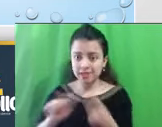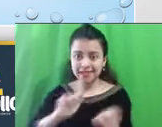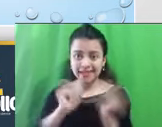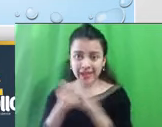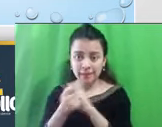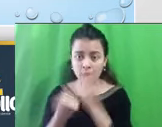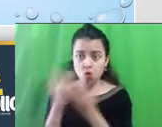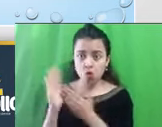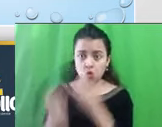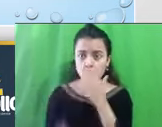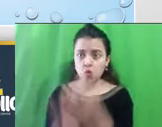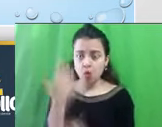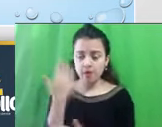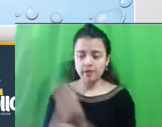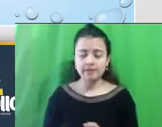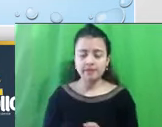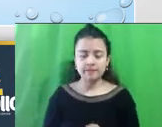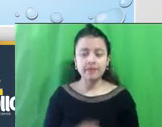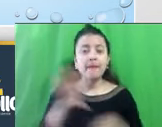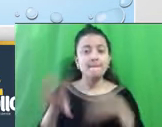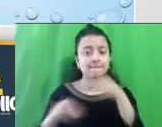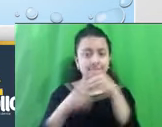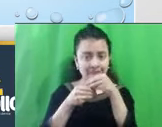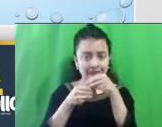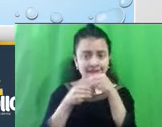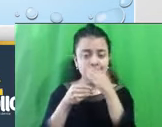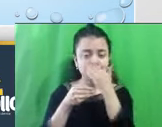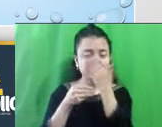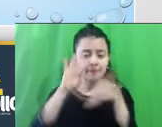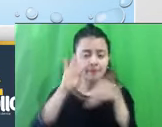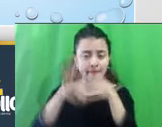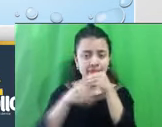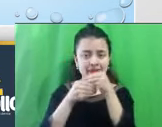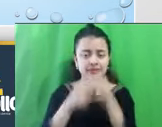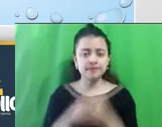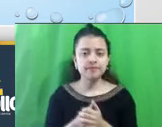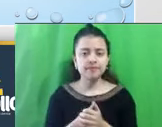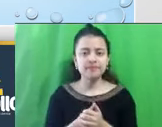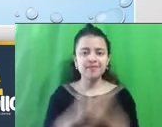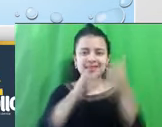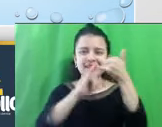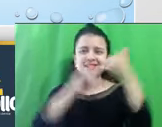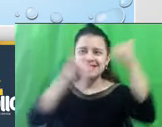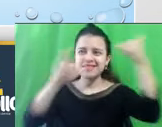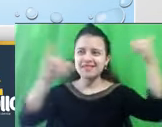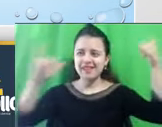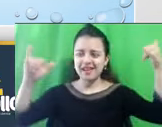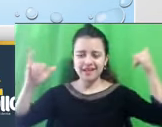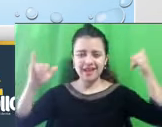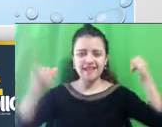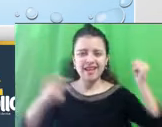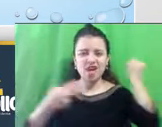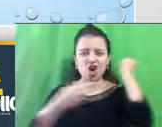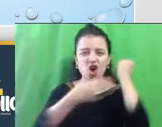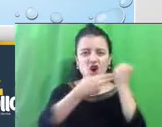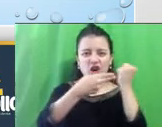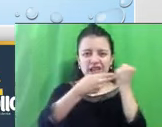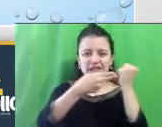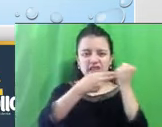También en el 2021 realizamos el cambio del cableado estructurado, dando cumplimiento al